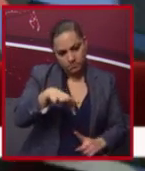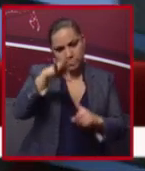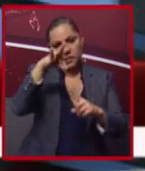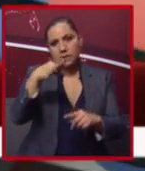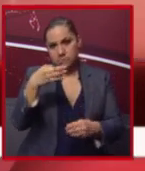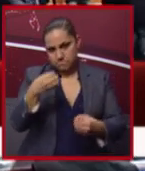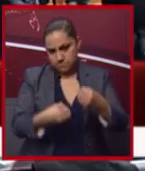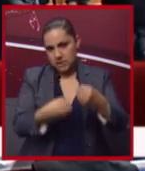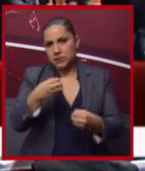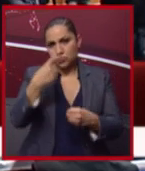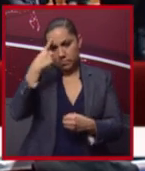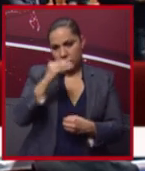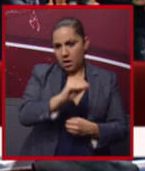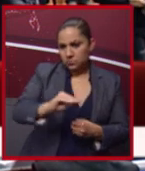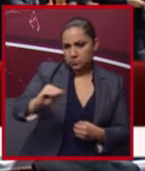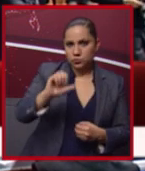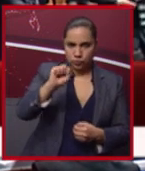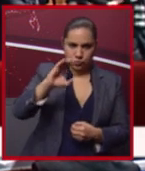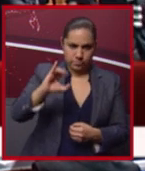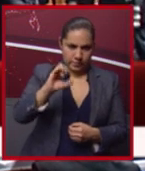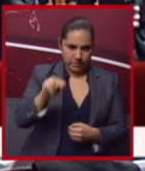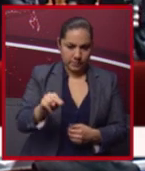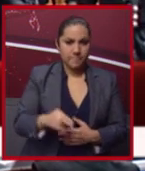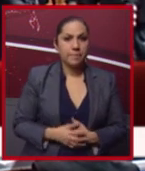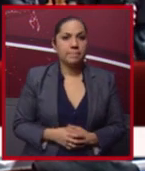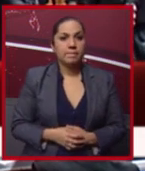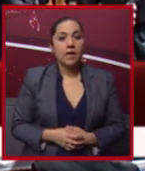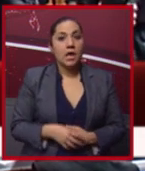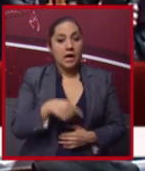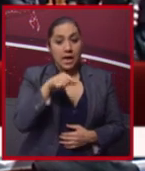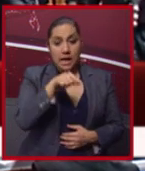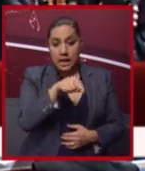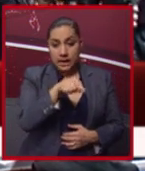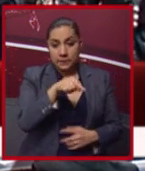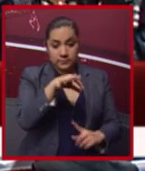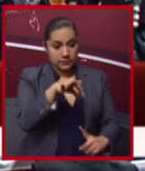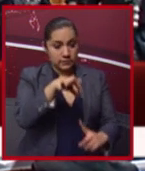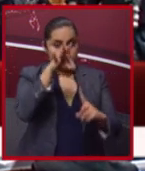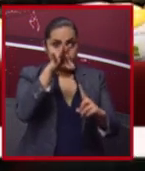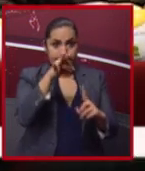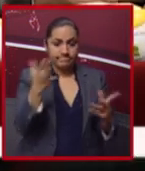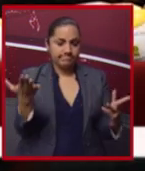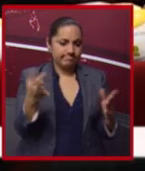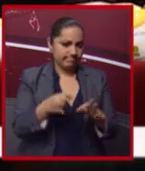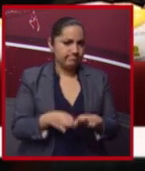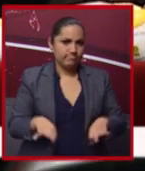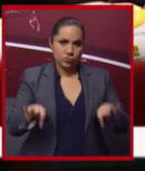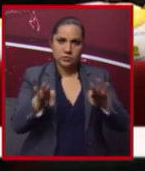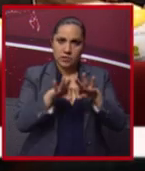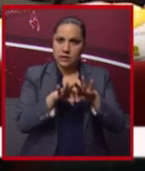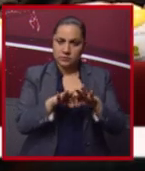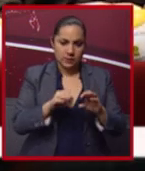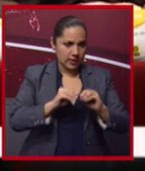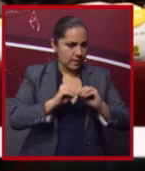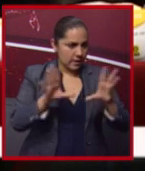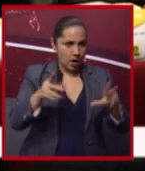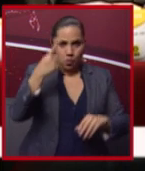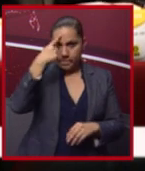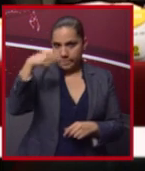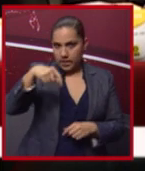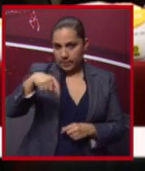Corte. Es un nombramiento indispensable para la vida del